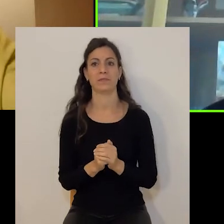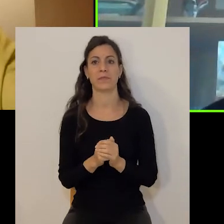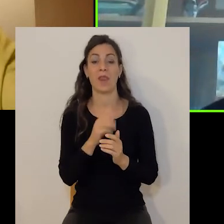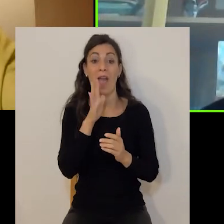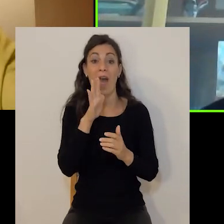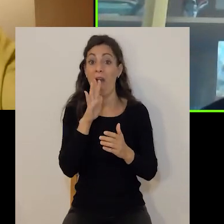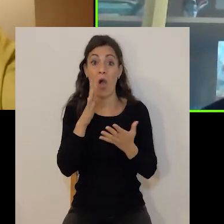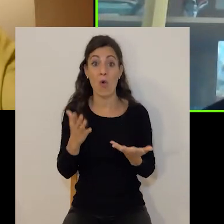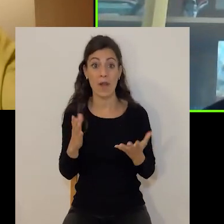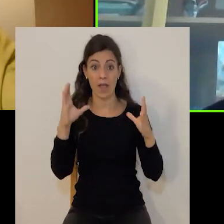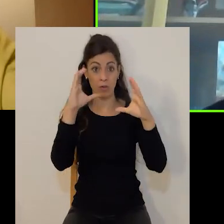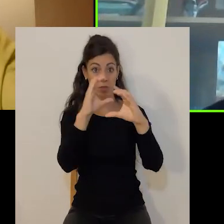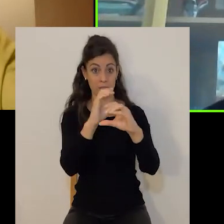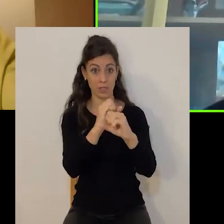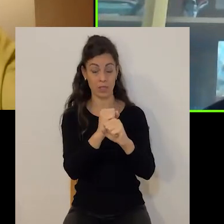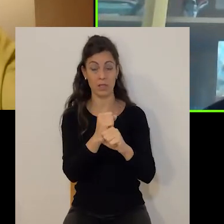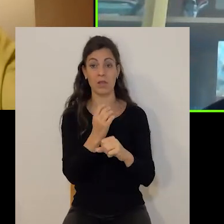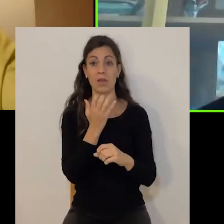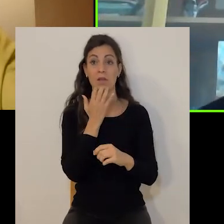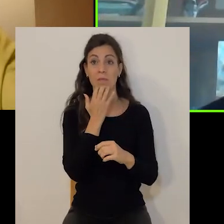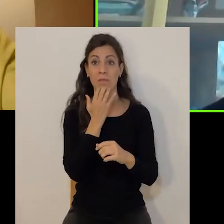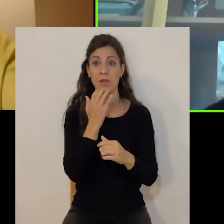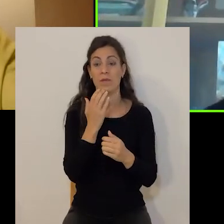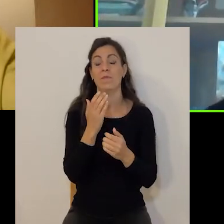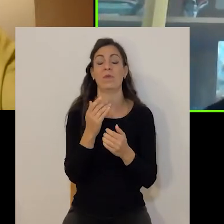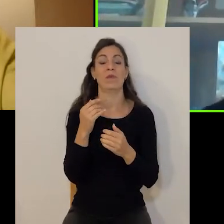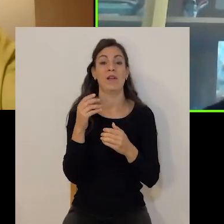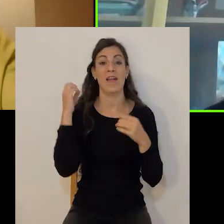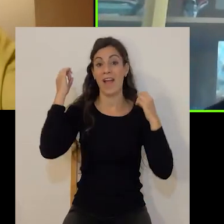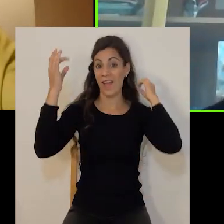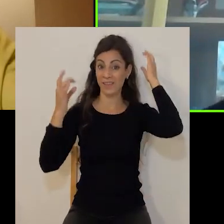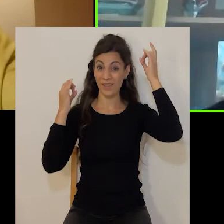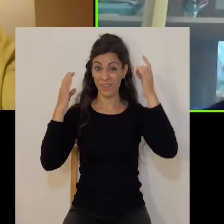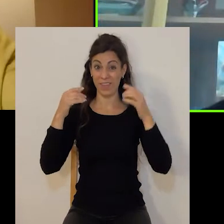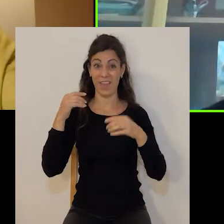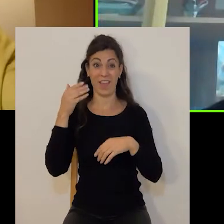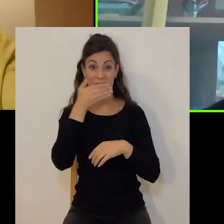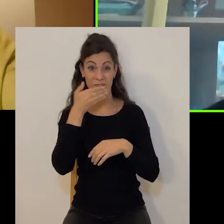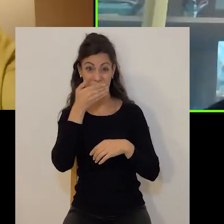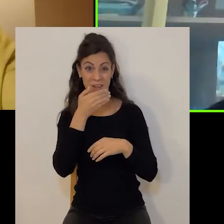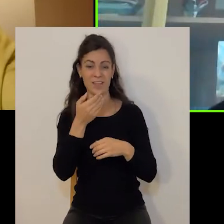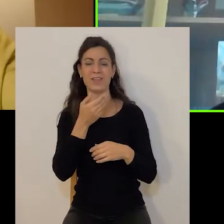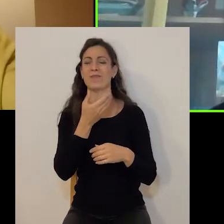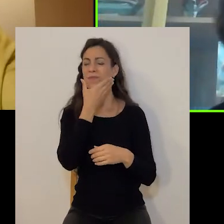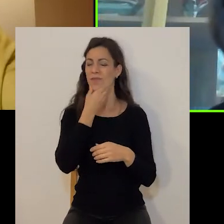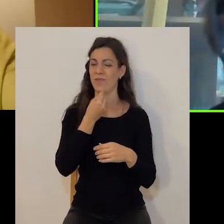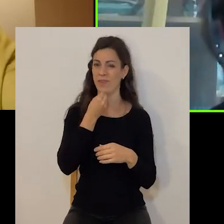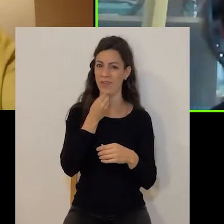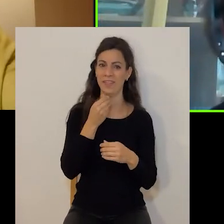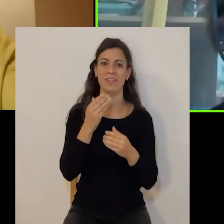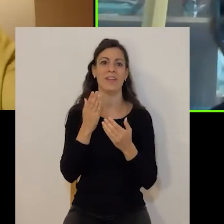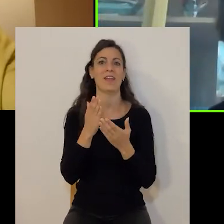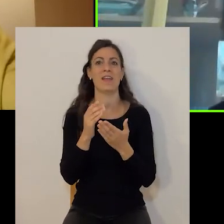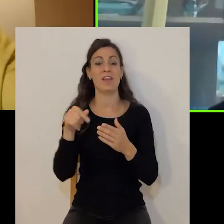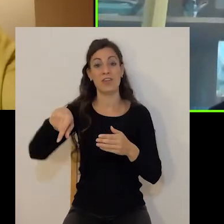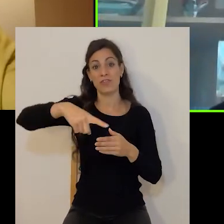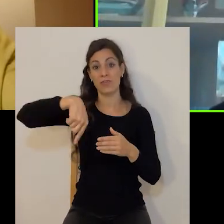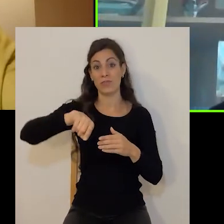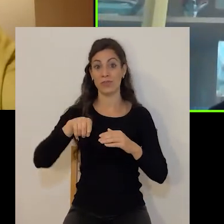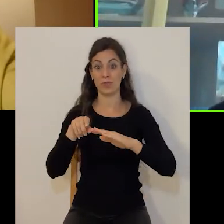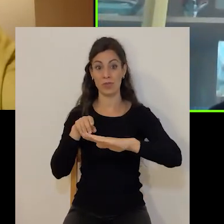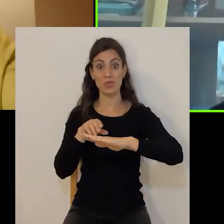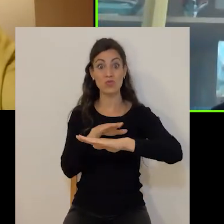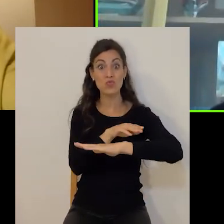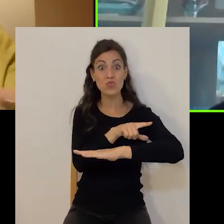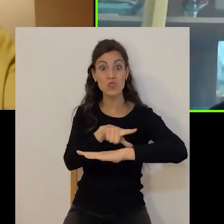La actividad que hemos hecho hoy en el centro ha sido muy bonita. En una sala, fuera de sus mesas, sentados en el suelo